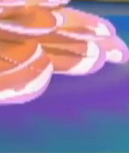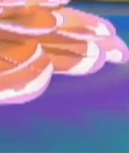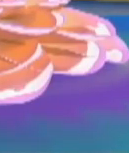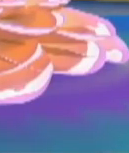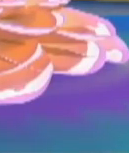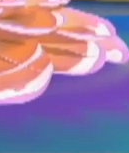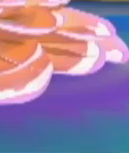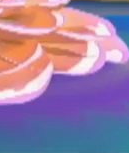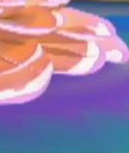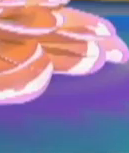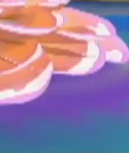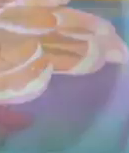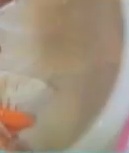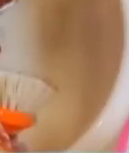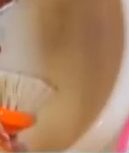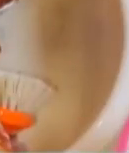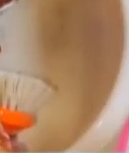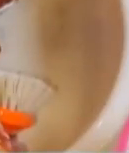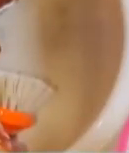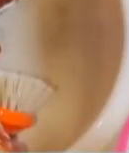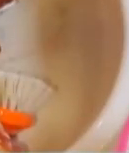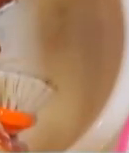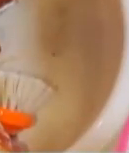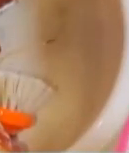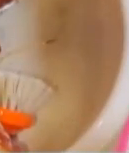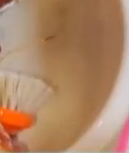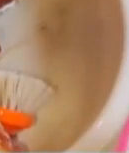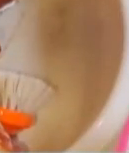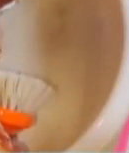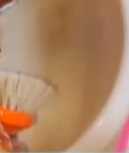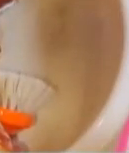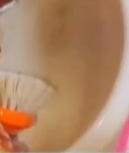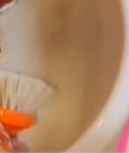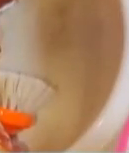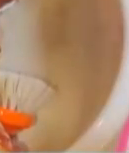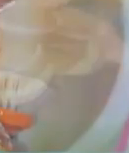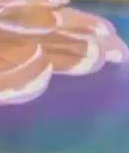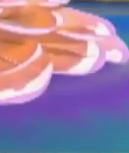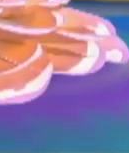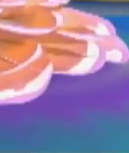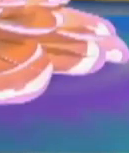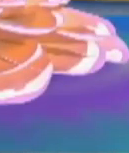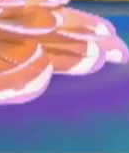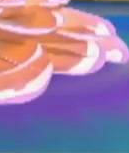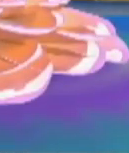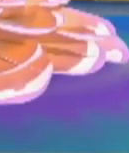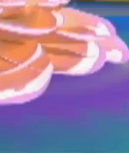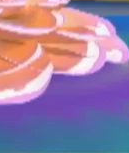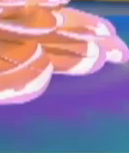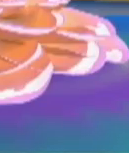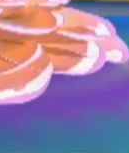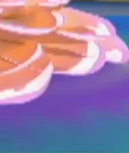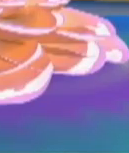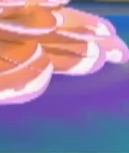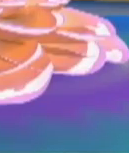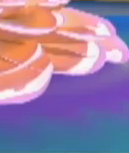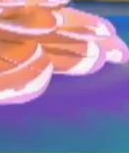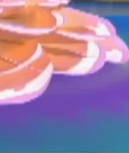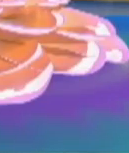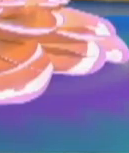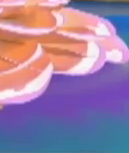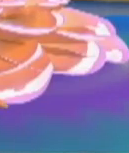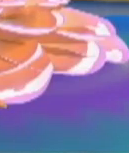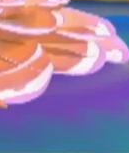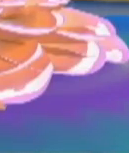A. Por cierto, te comento que un camote con piel provee la dosis recomendada diaria. Ahora vamos a hablar del hierro. Es un